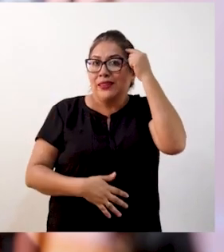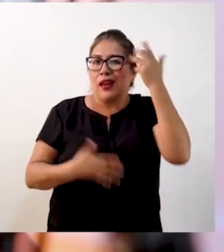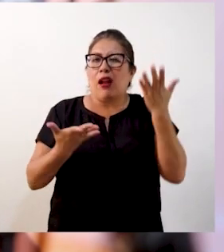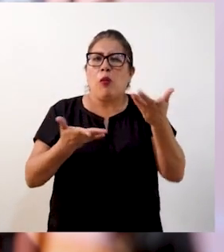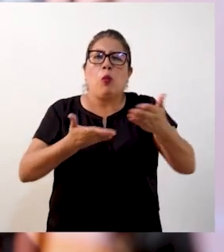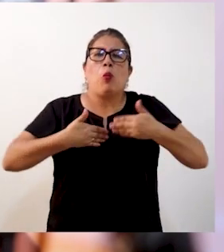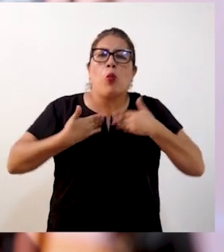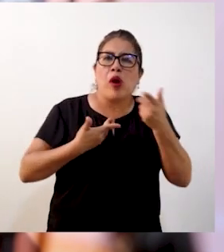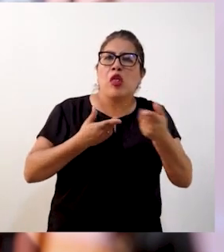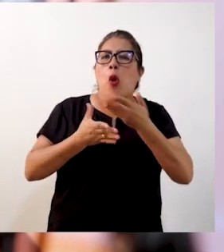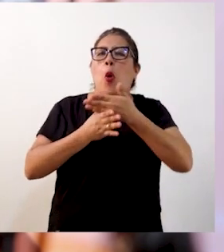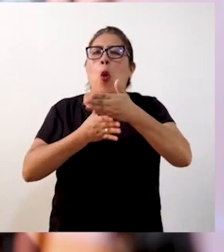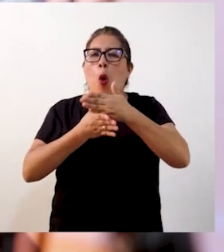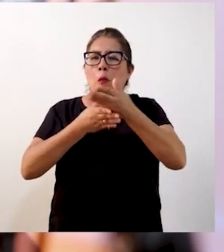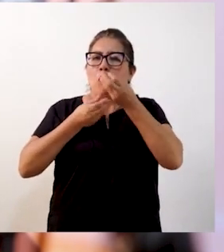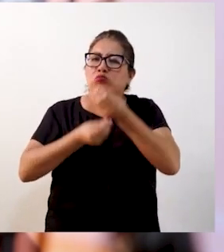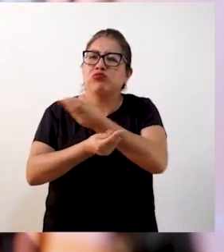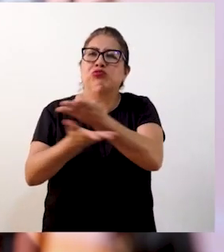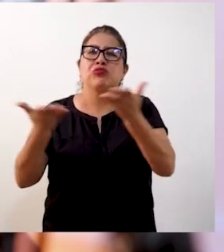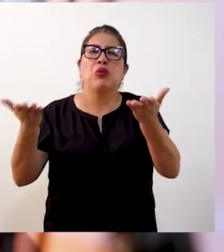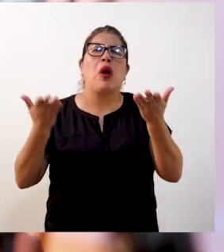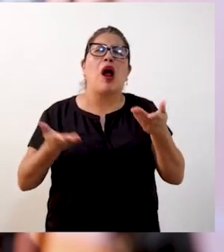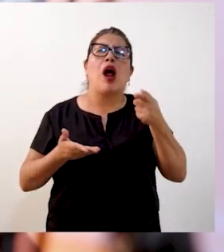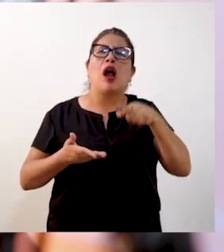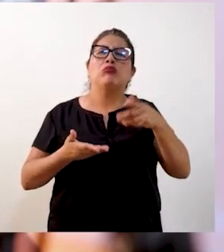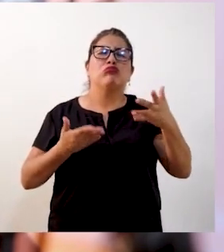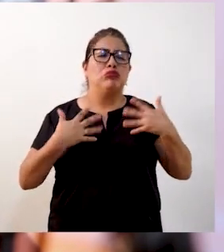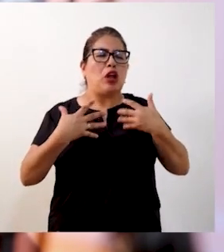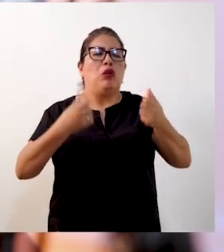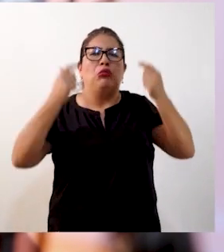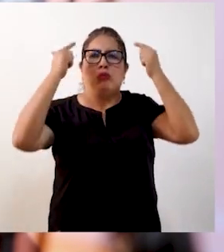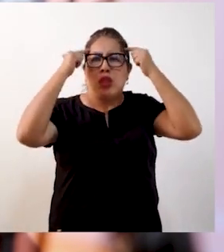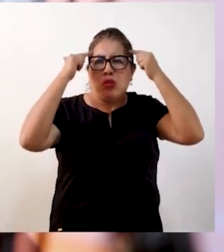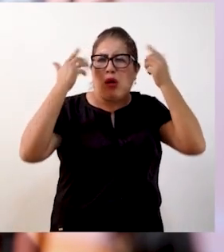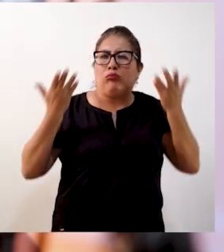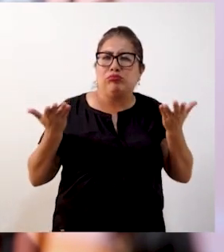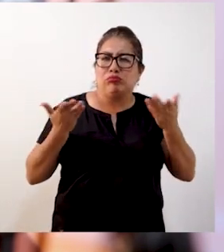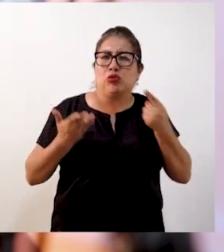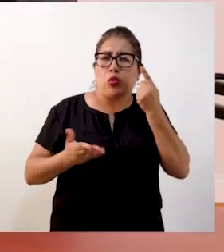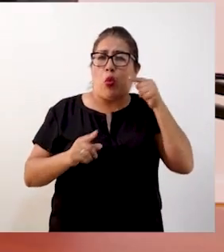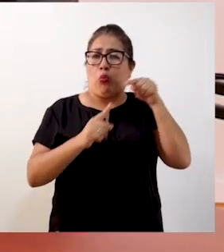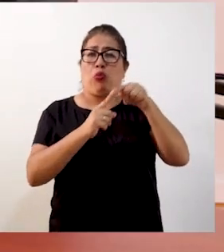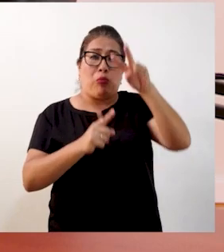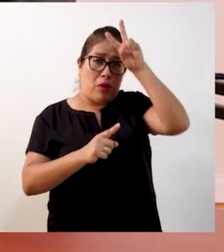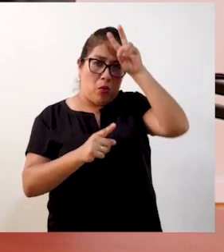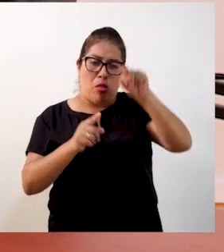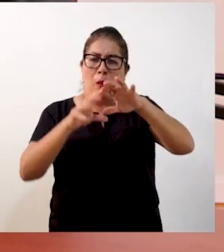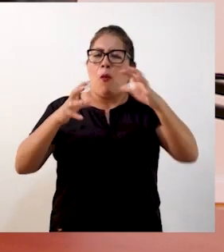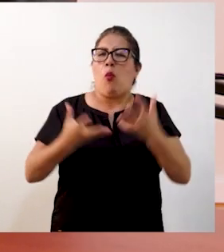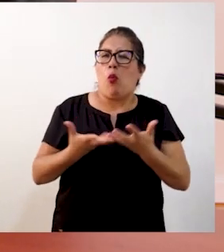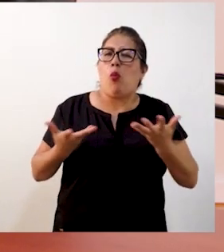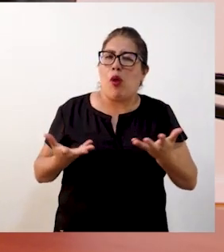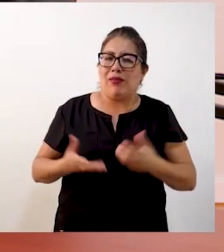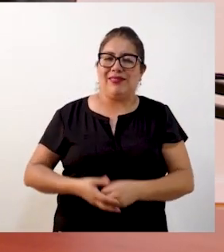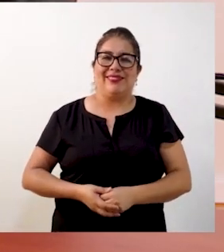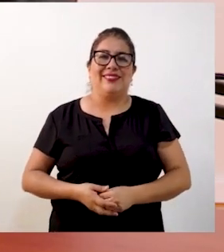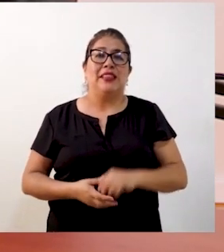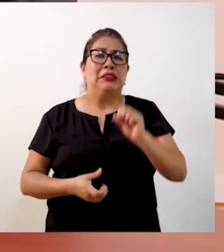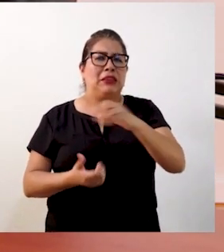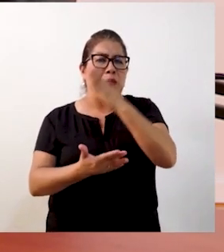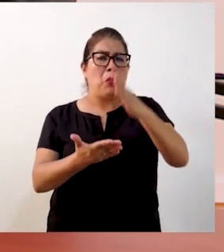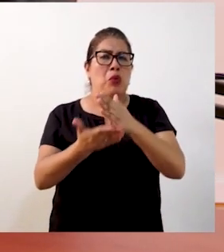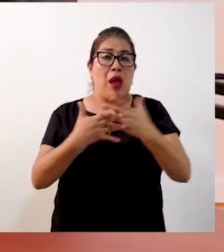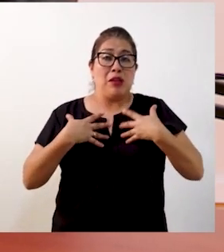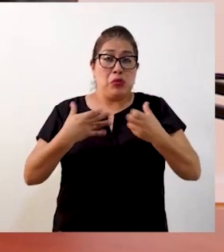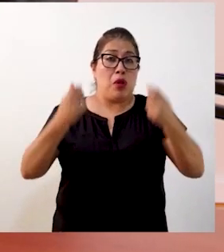¿Qué le puede decir a nuestro público cómo anda la salud mental, no solamente en el Perú, sino en el mundo? El problema de la salud mental es que